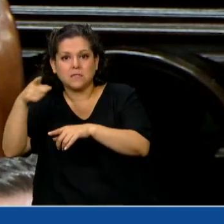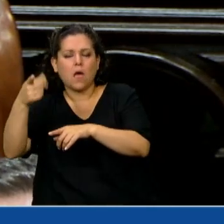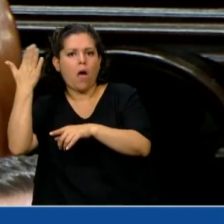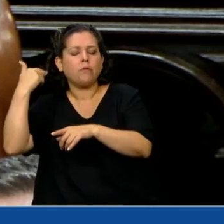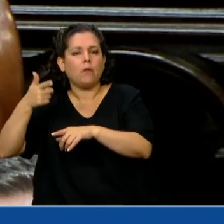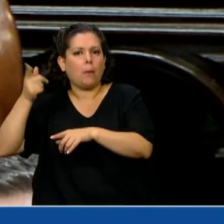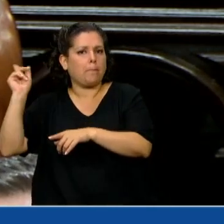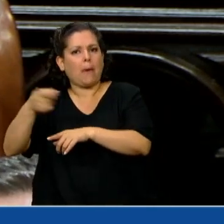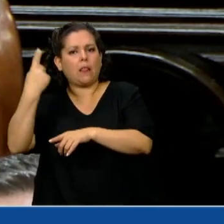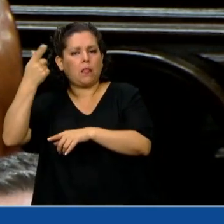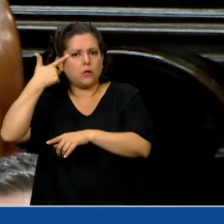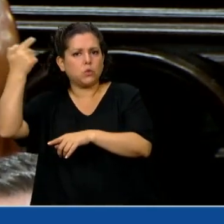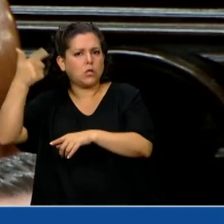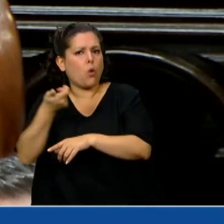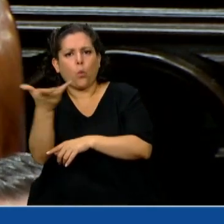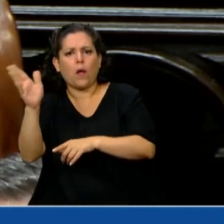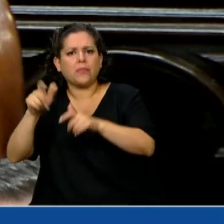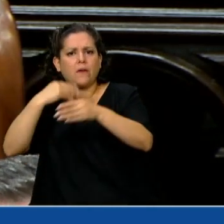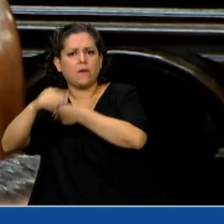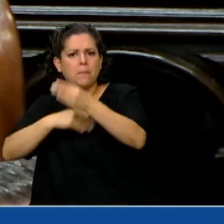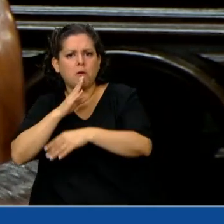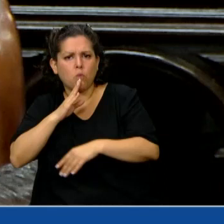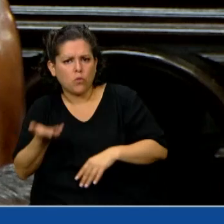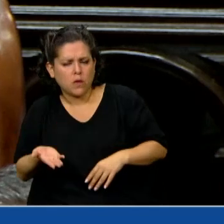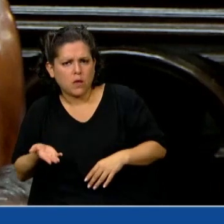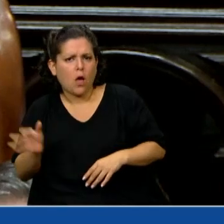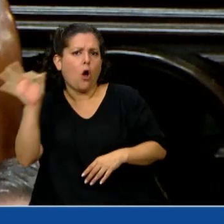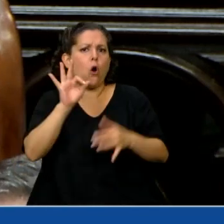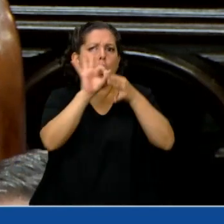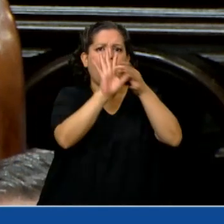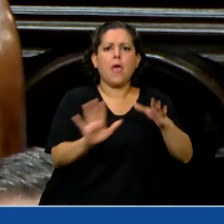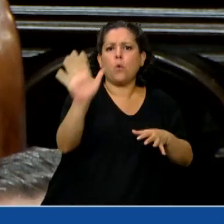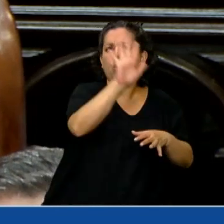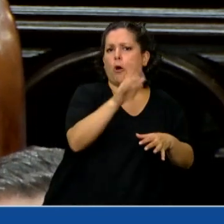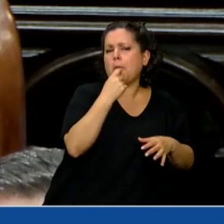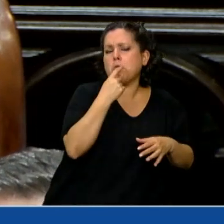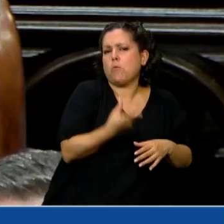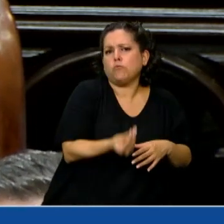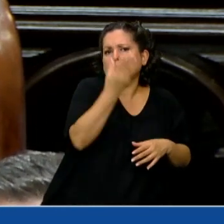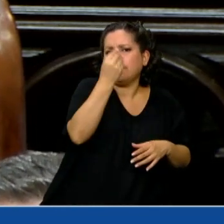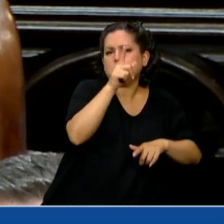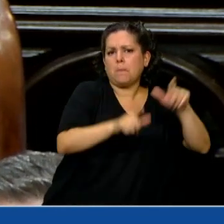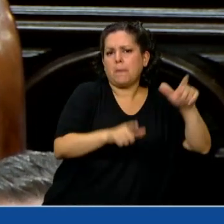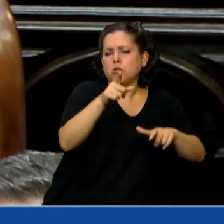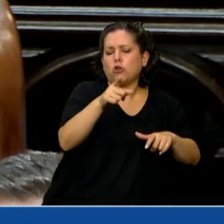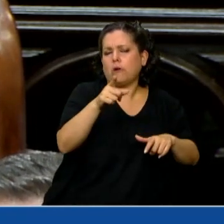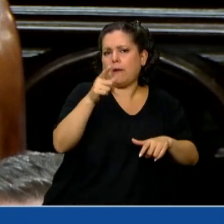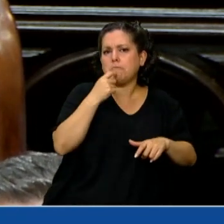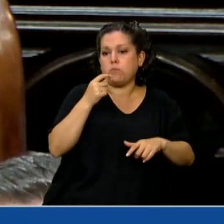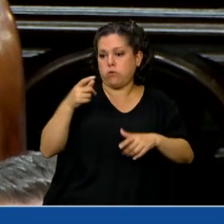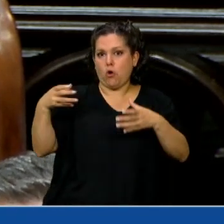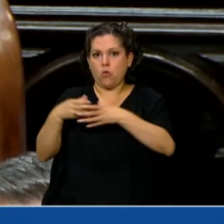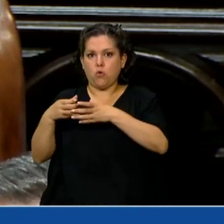¿Cuántos resistentes en los países ocupados de Europa se suicidaban cuando la Gestapo iba a golpear la puerta